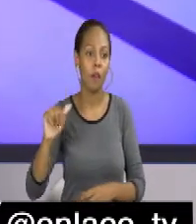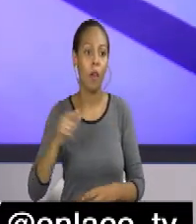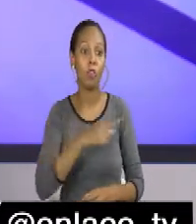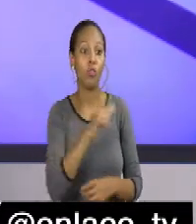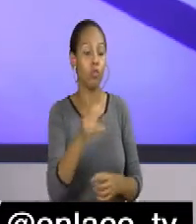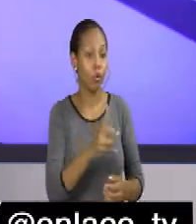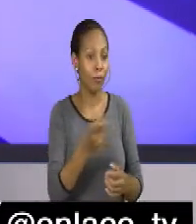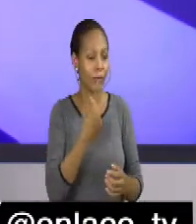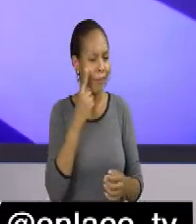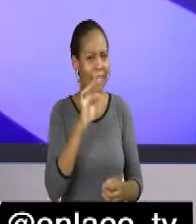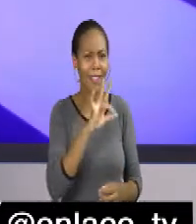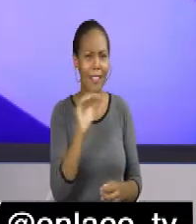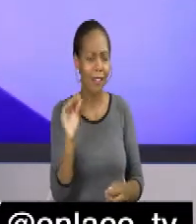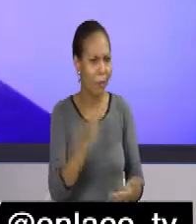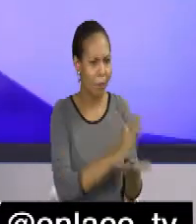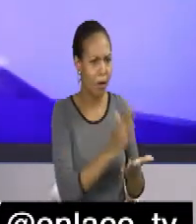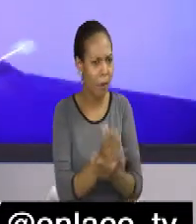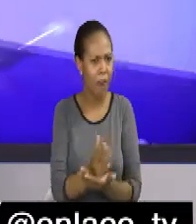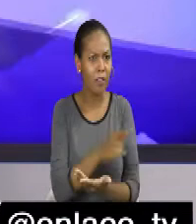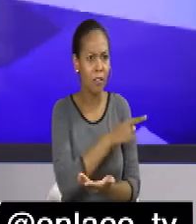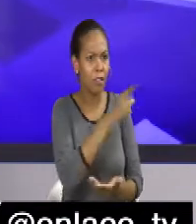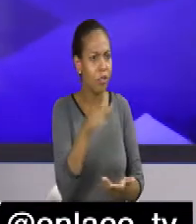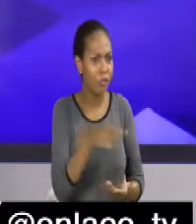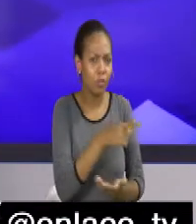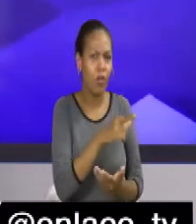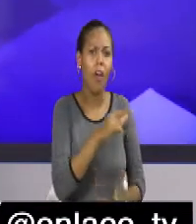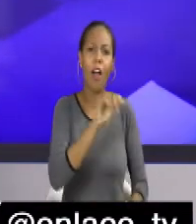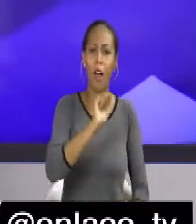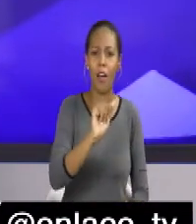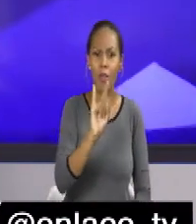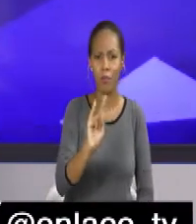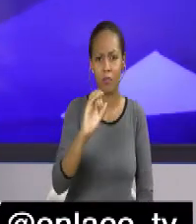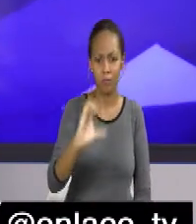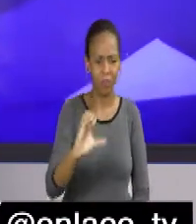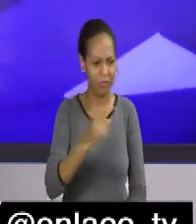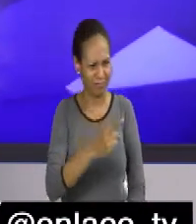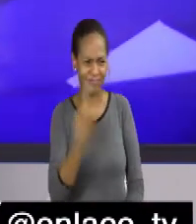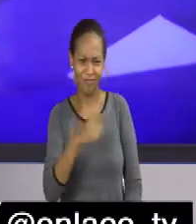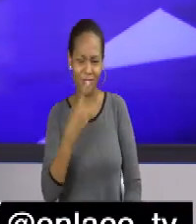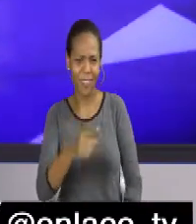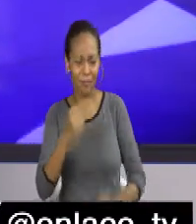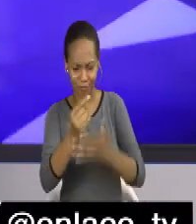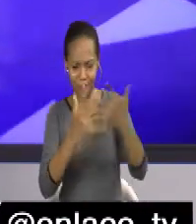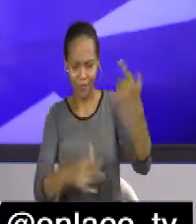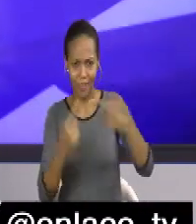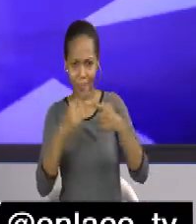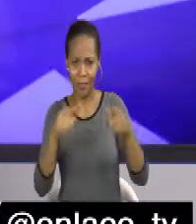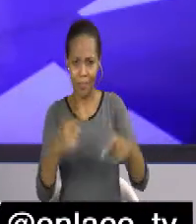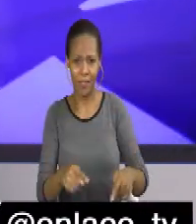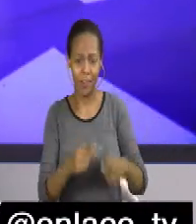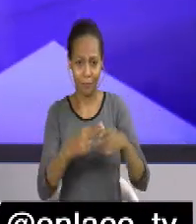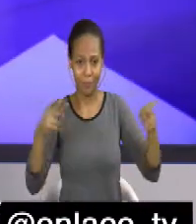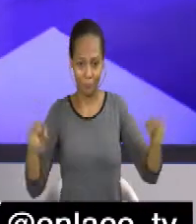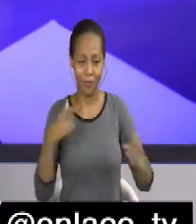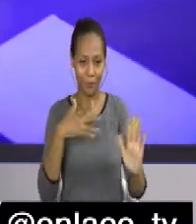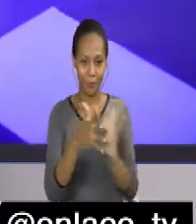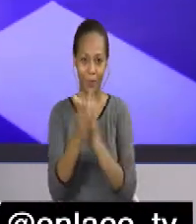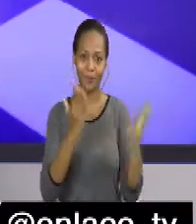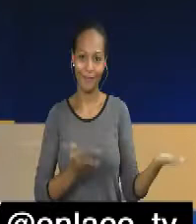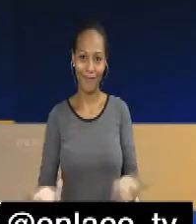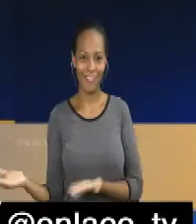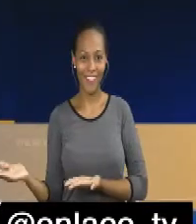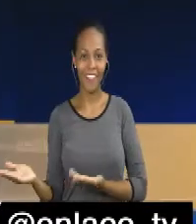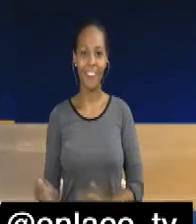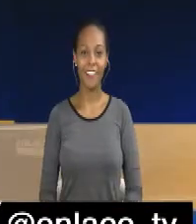Bolívar de las Autodefensas Unidas de Colombia. Detalles de esta y otras informaciones serán desarrolladas en la presente emisión. Bienvenidos.